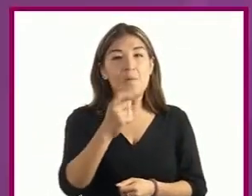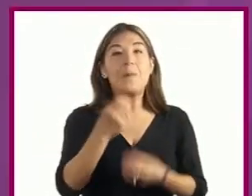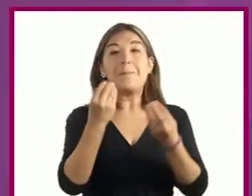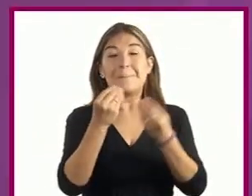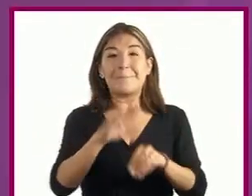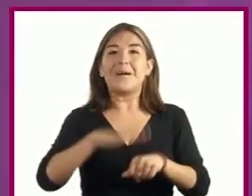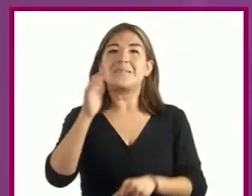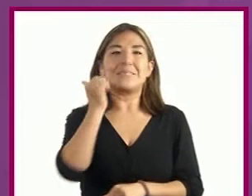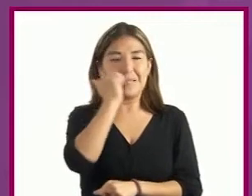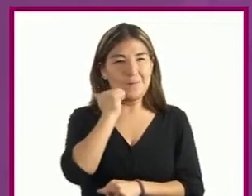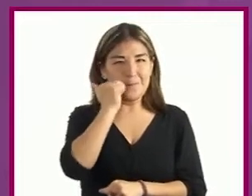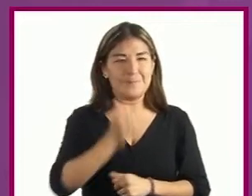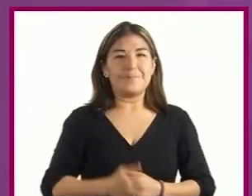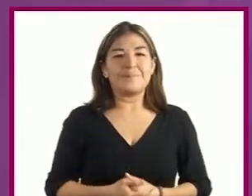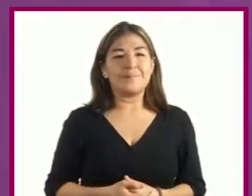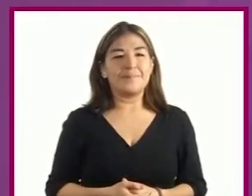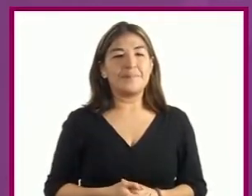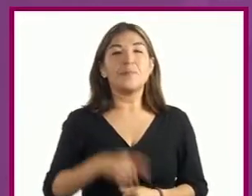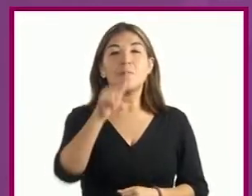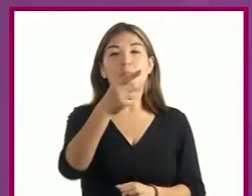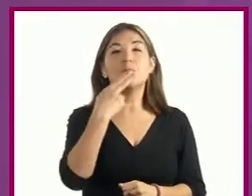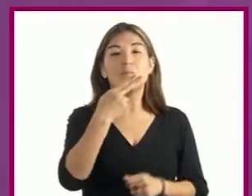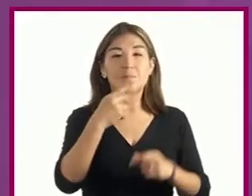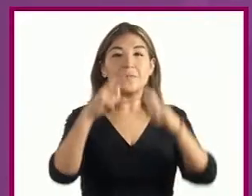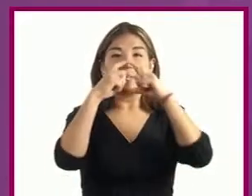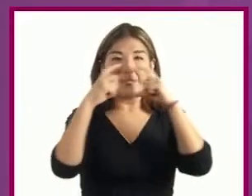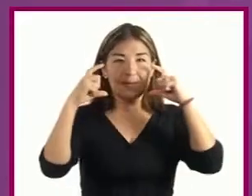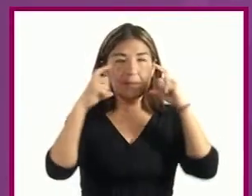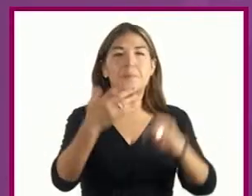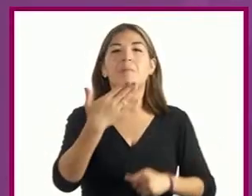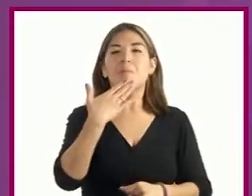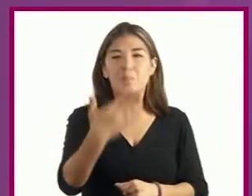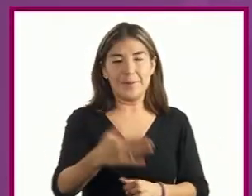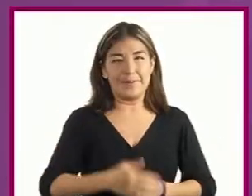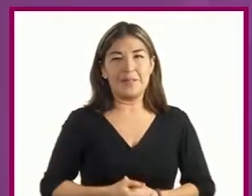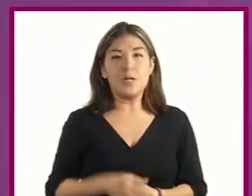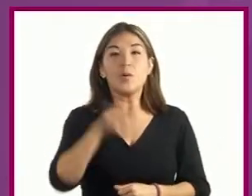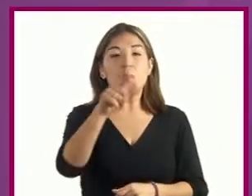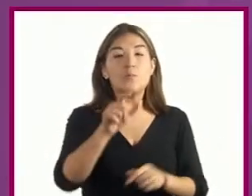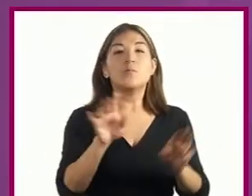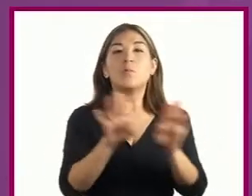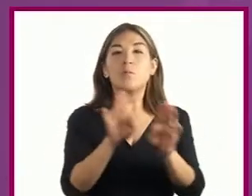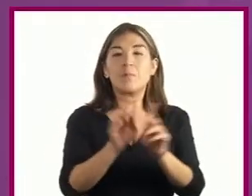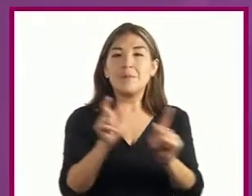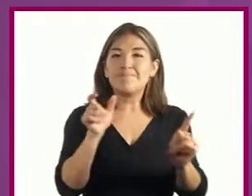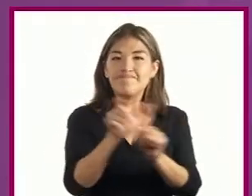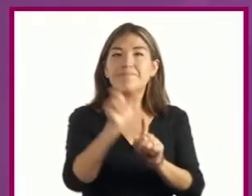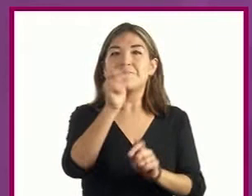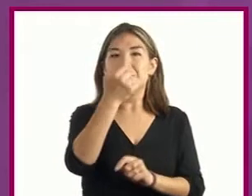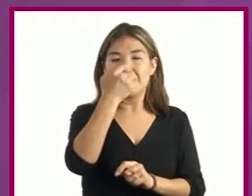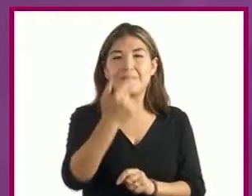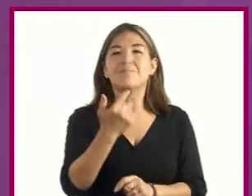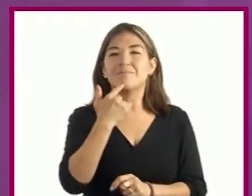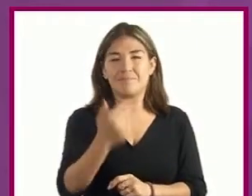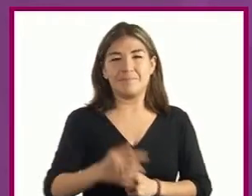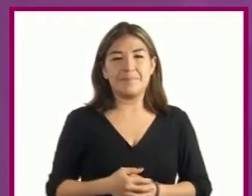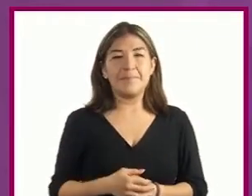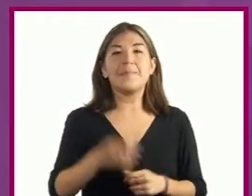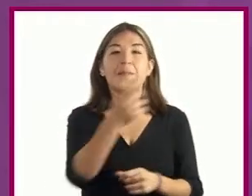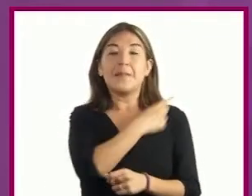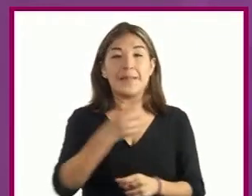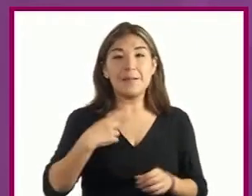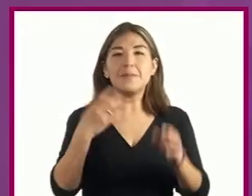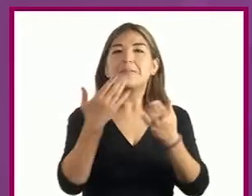y abundante jabón, usando el cubrebocas adecuadamente, de forma que proteja nariz y boca, y aunque